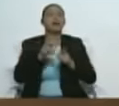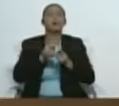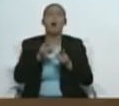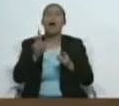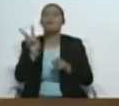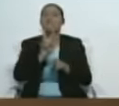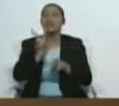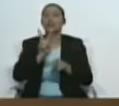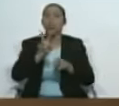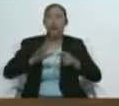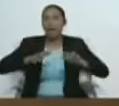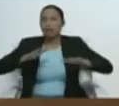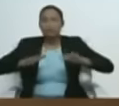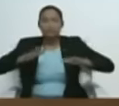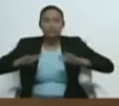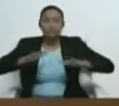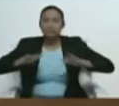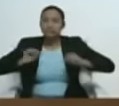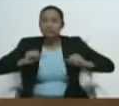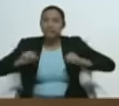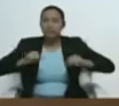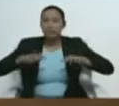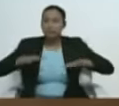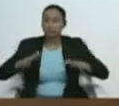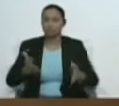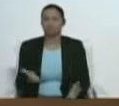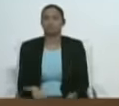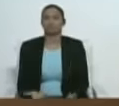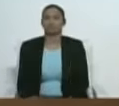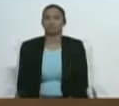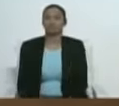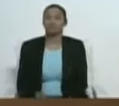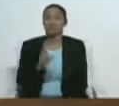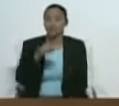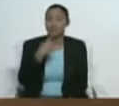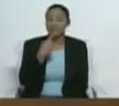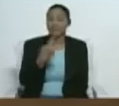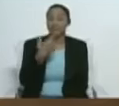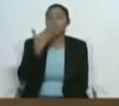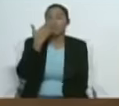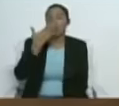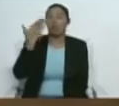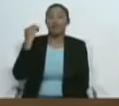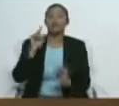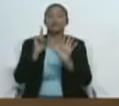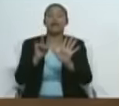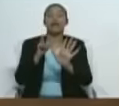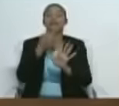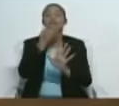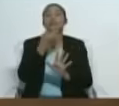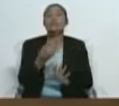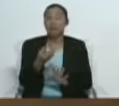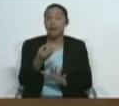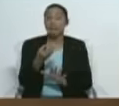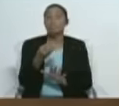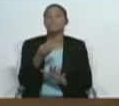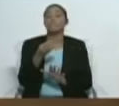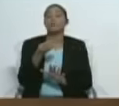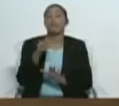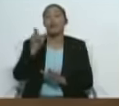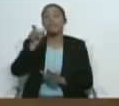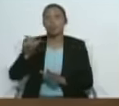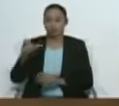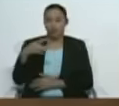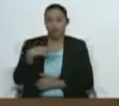eh el mismo lo dijo develó que el 6 de diciembre pasado recibió en Caracas instrucciones de magal y meda y Henry